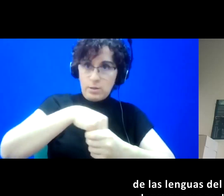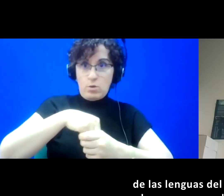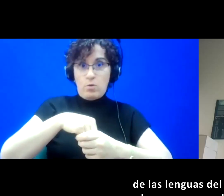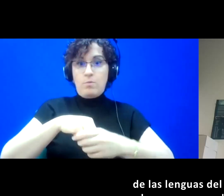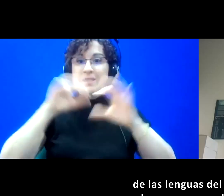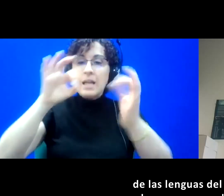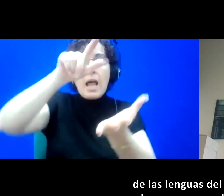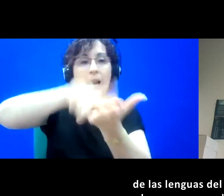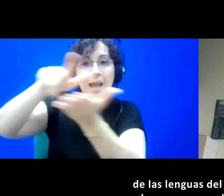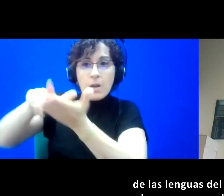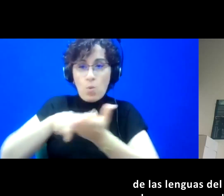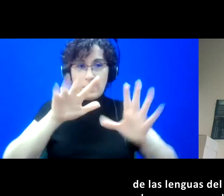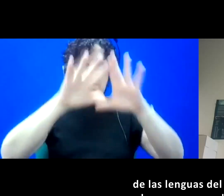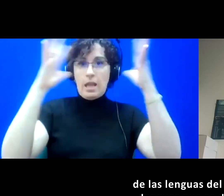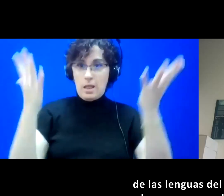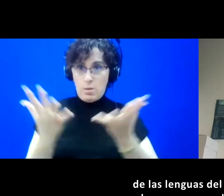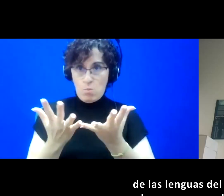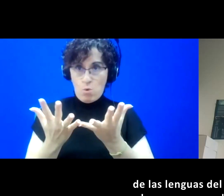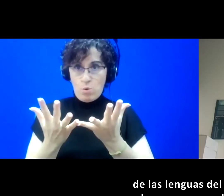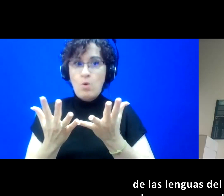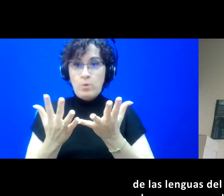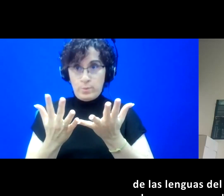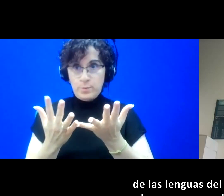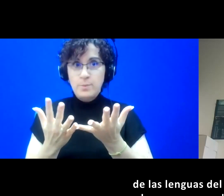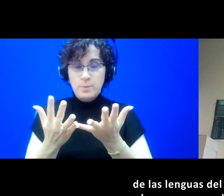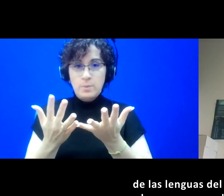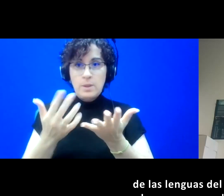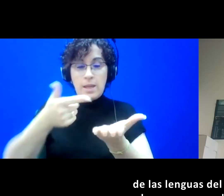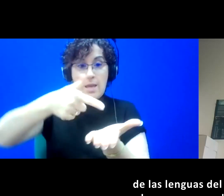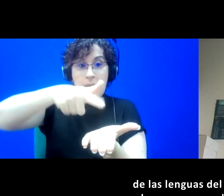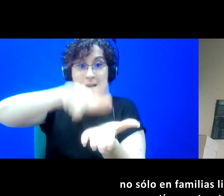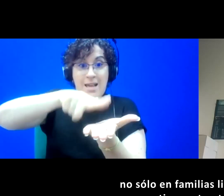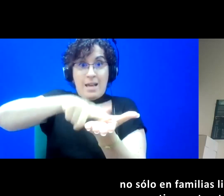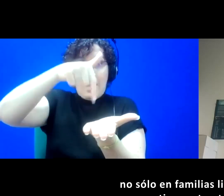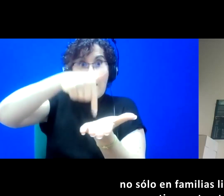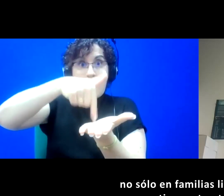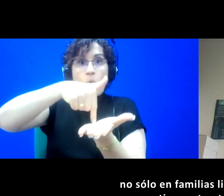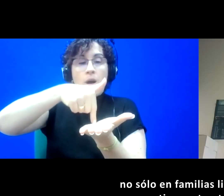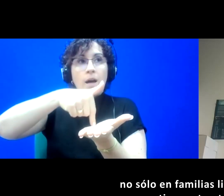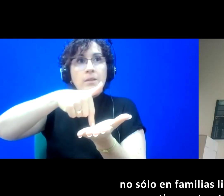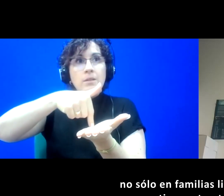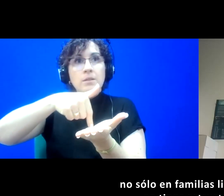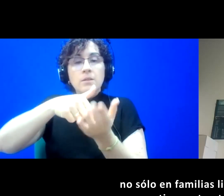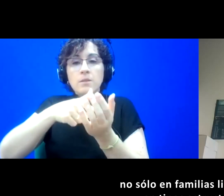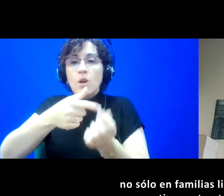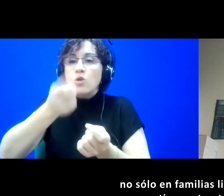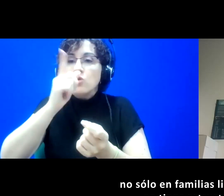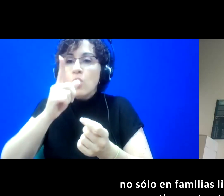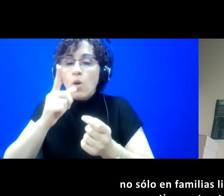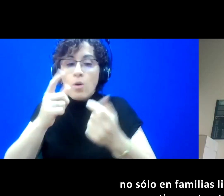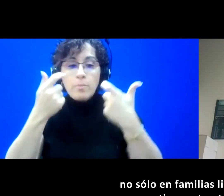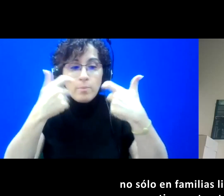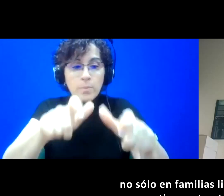mundo. Lenguas que se dividen no solo en familias